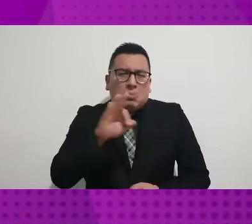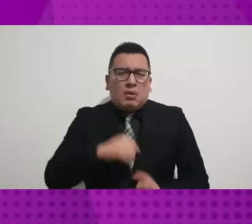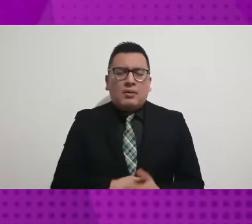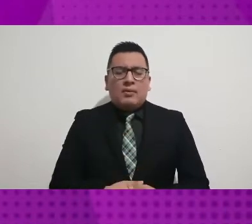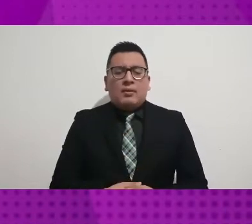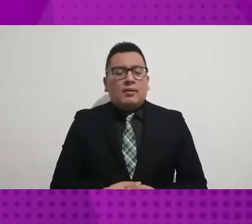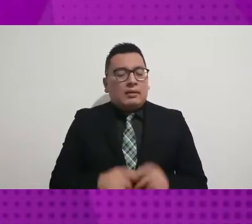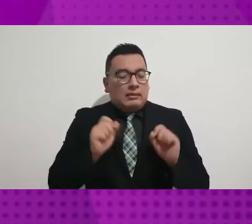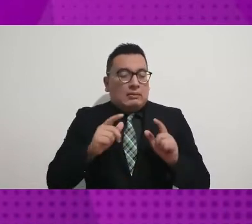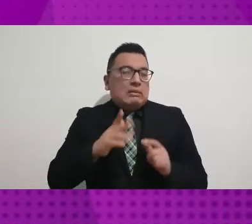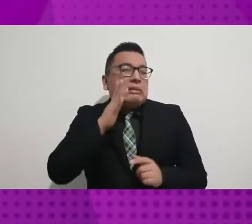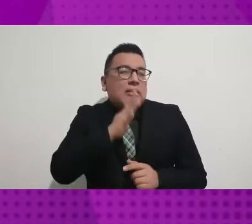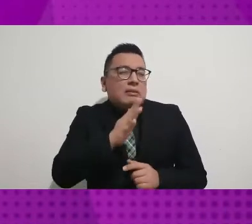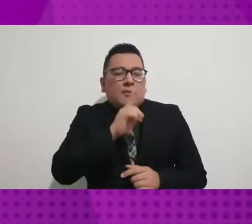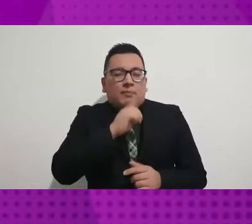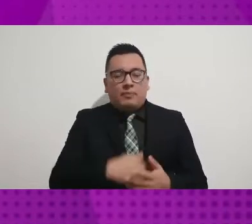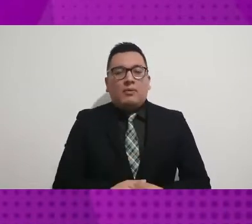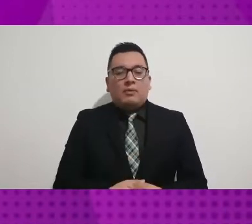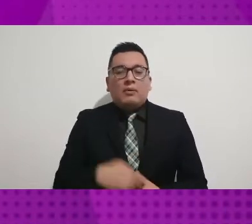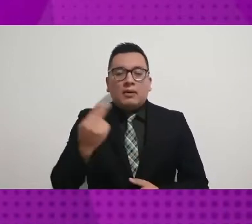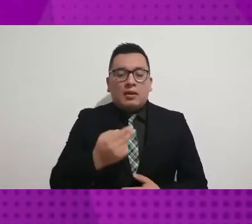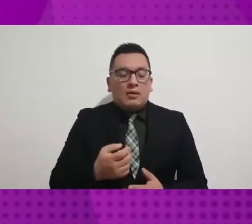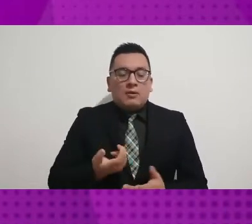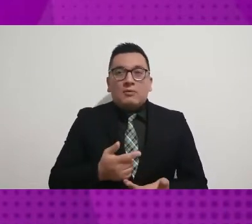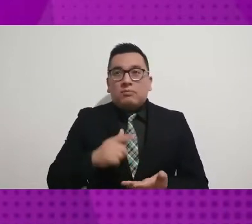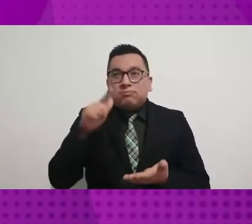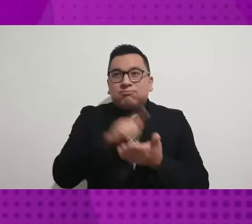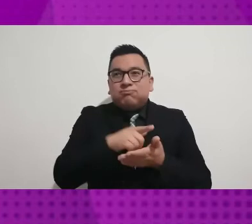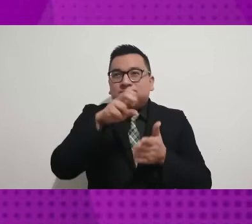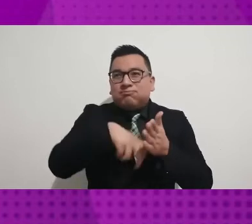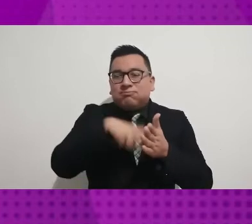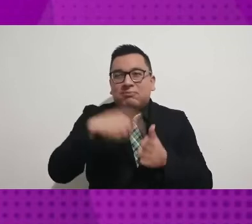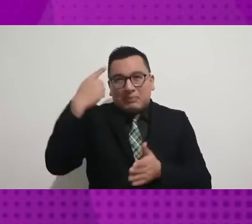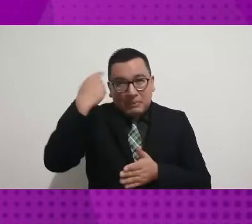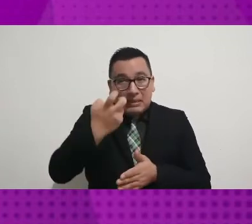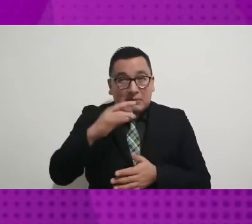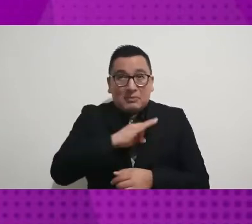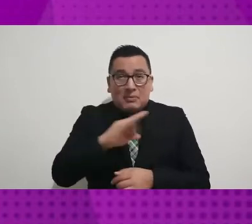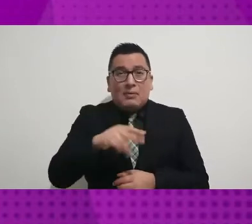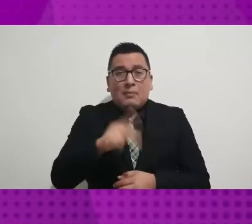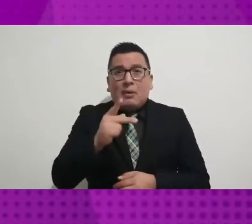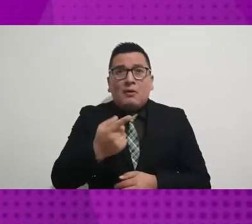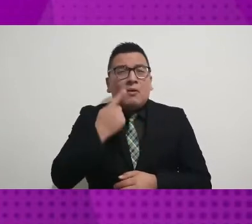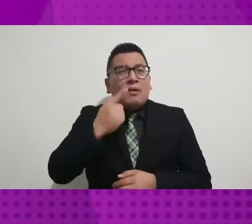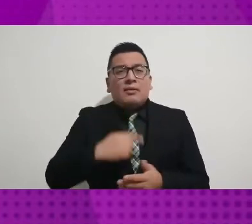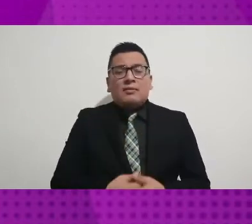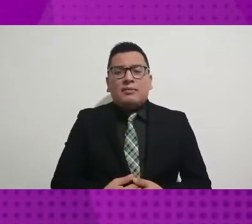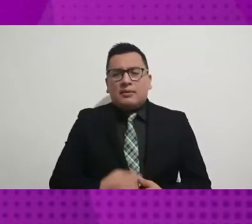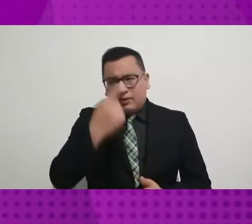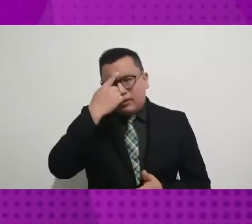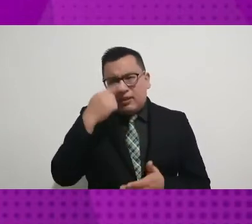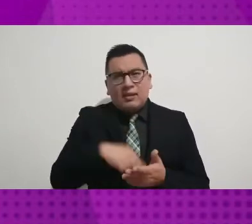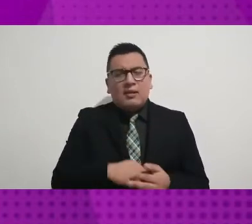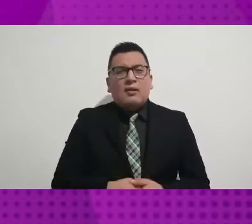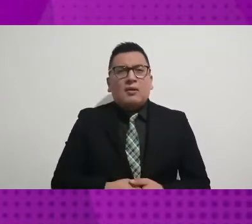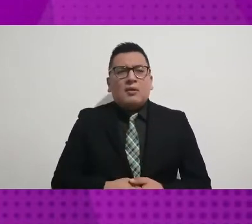sí hay posibilidades. Hay que decir que también no es sencillo, ¿eh? Hay que hacer una serie de cambios legales para que esta posibilidad sea, pero al final